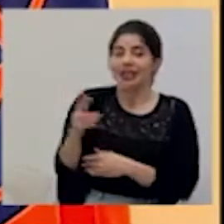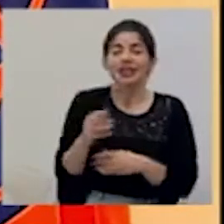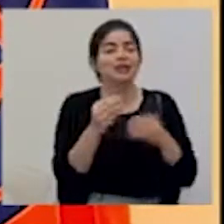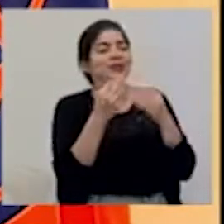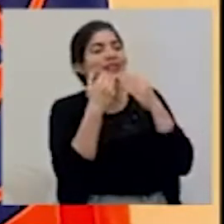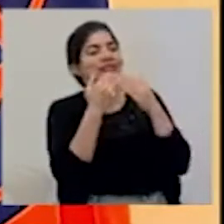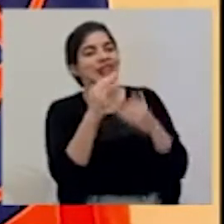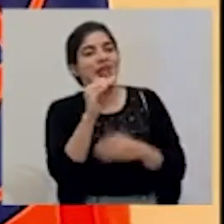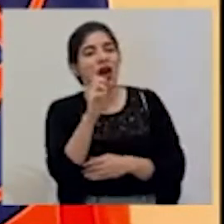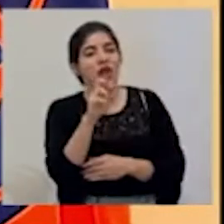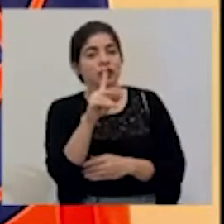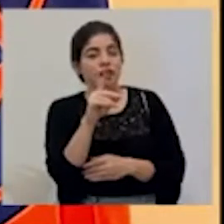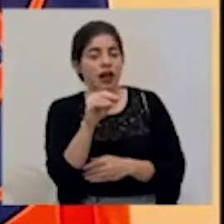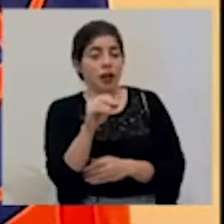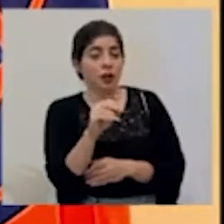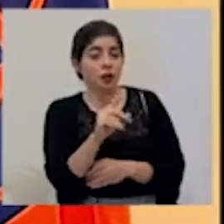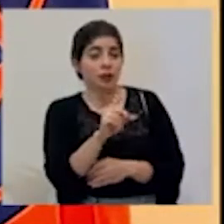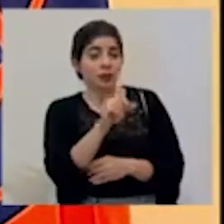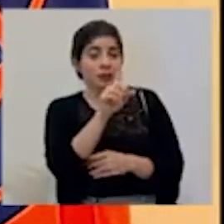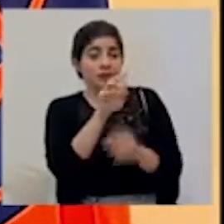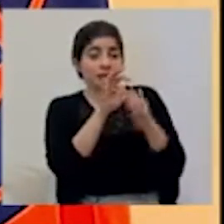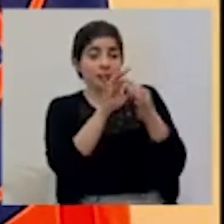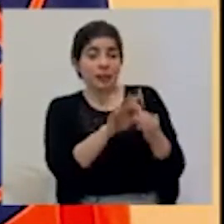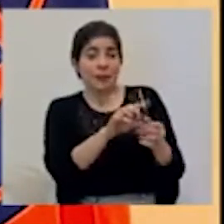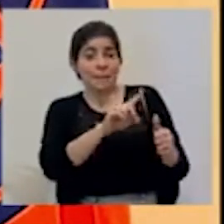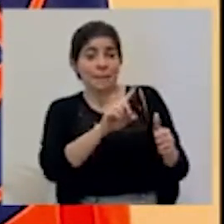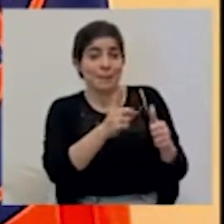relación con su primera consulta,